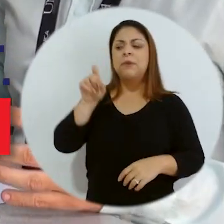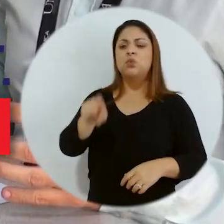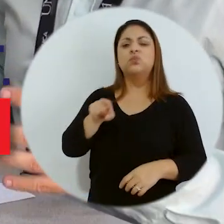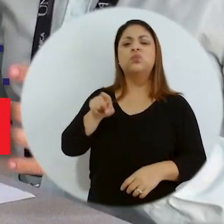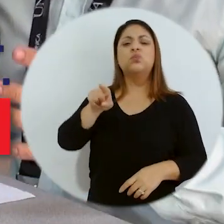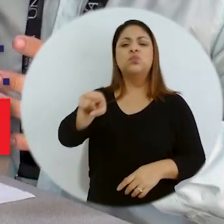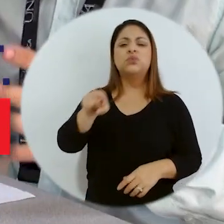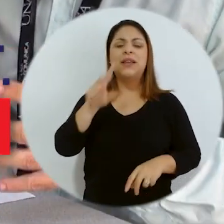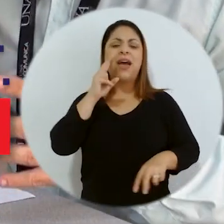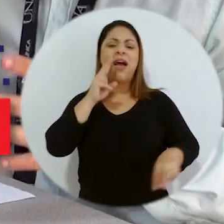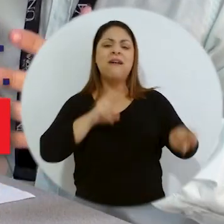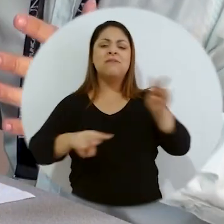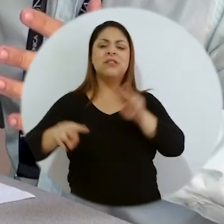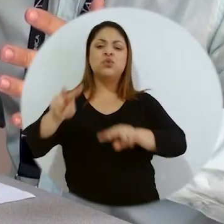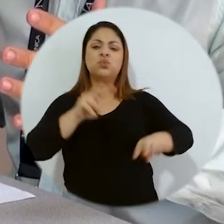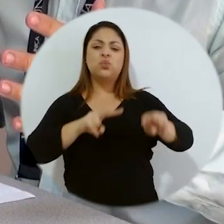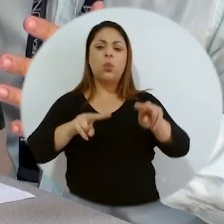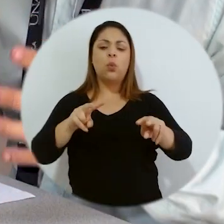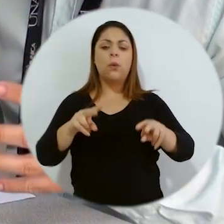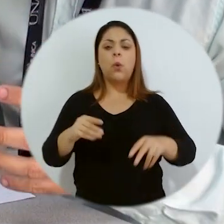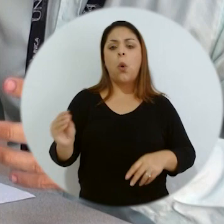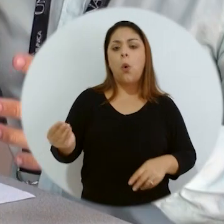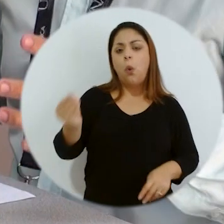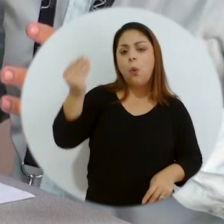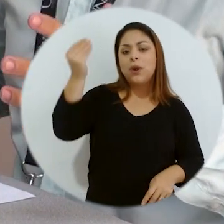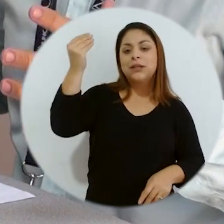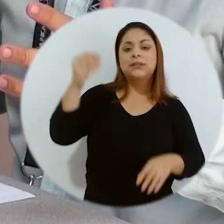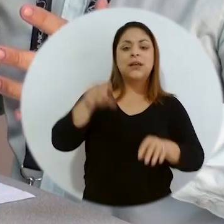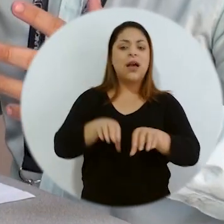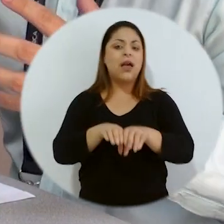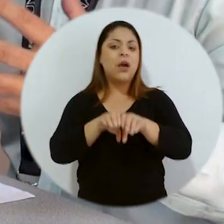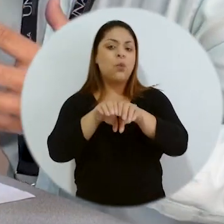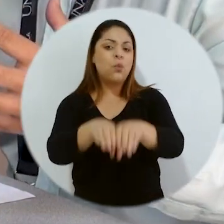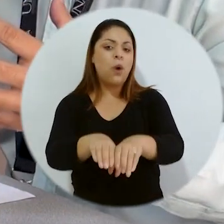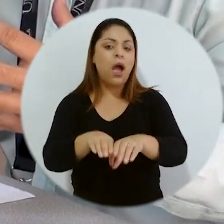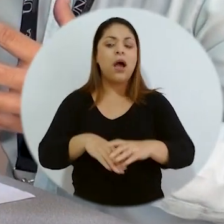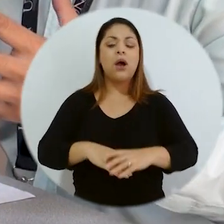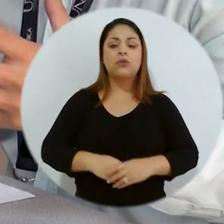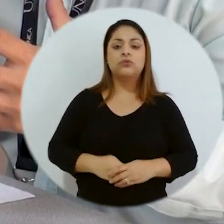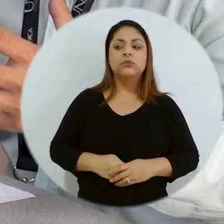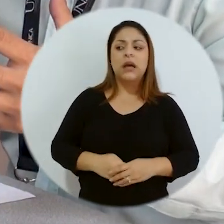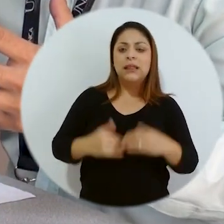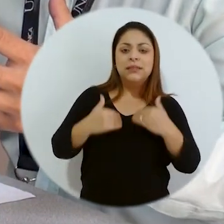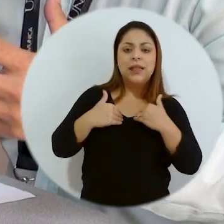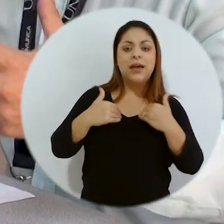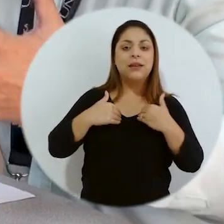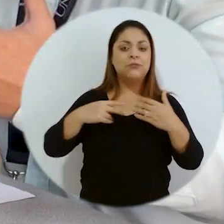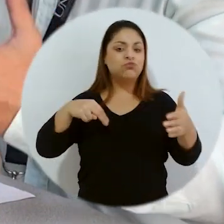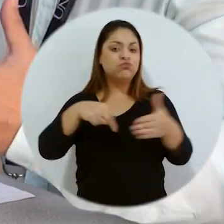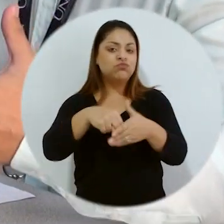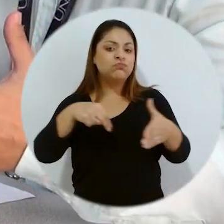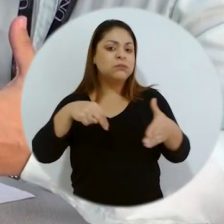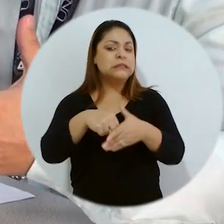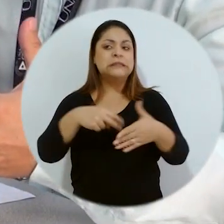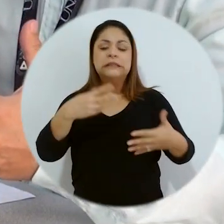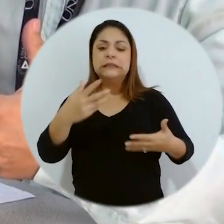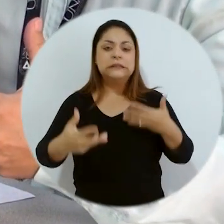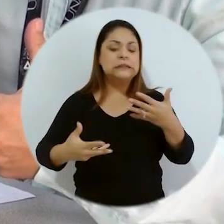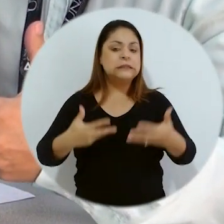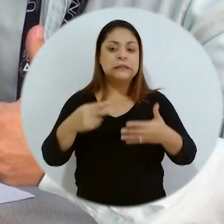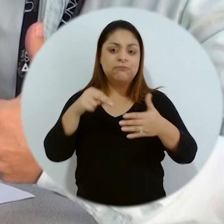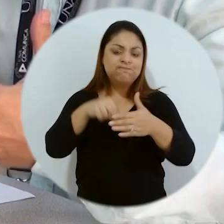trabajo? Desde muchachos y muchachas que se han graduado, que vos has visto, bueno, han tenido algún tipo de